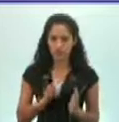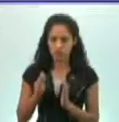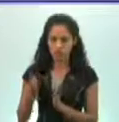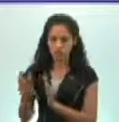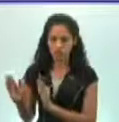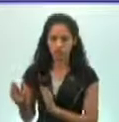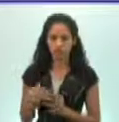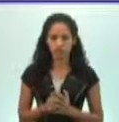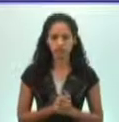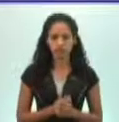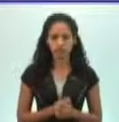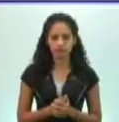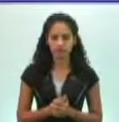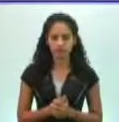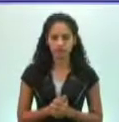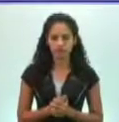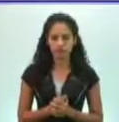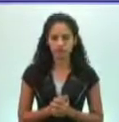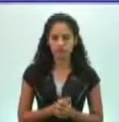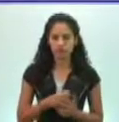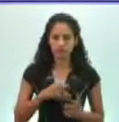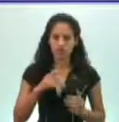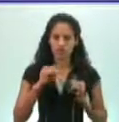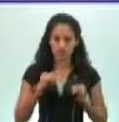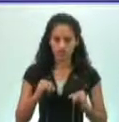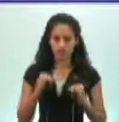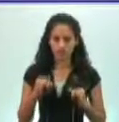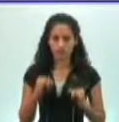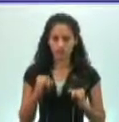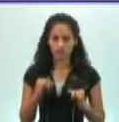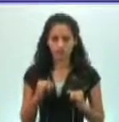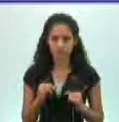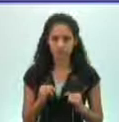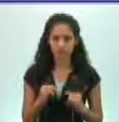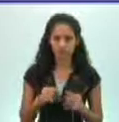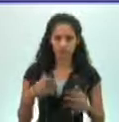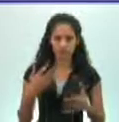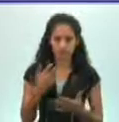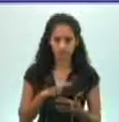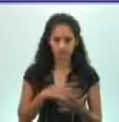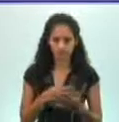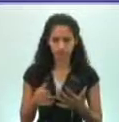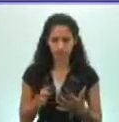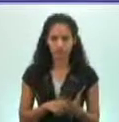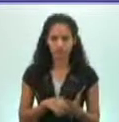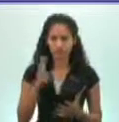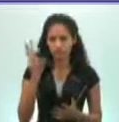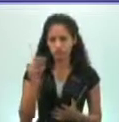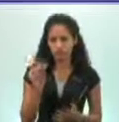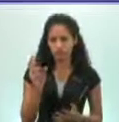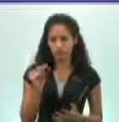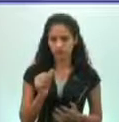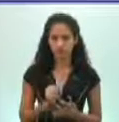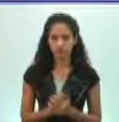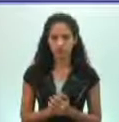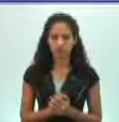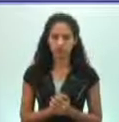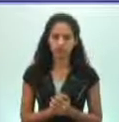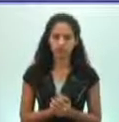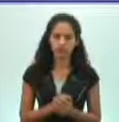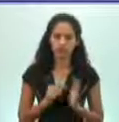de organización de estos datos, la tabulación de los mismos, cuantificarlos utilizando cálculos